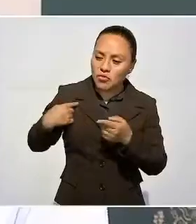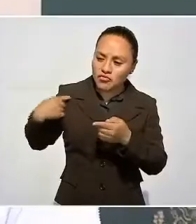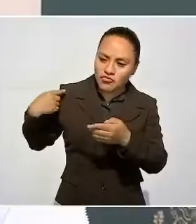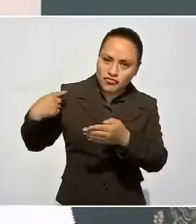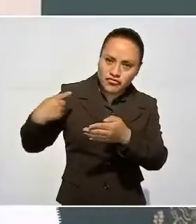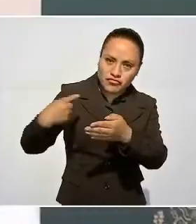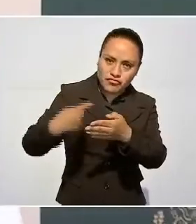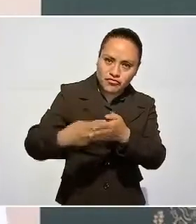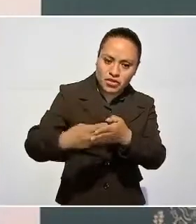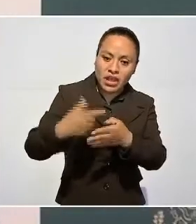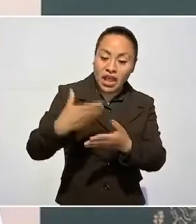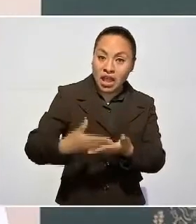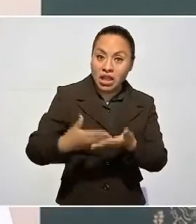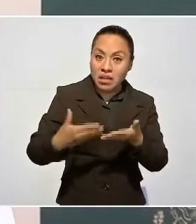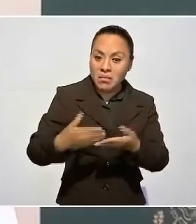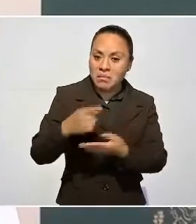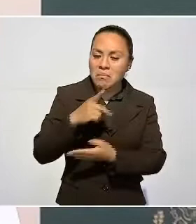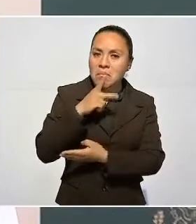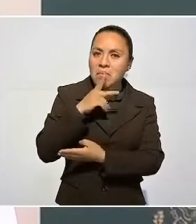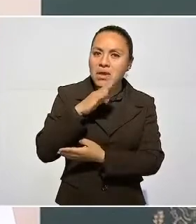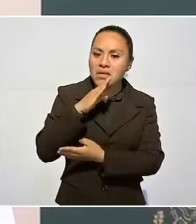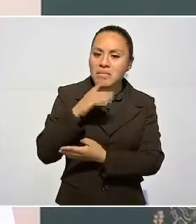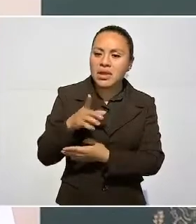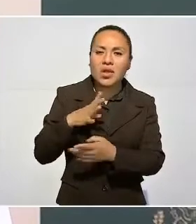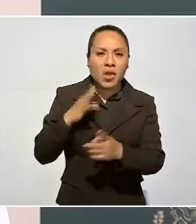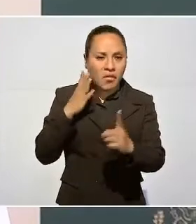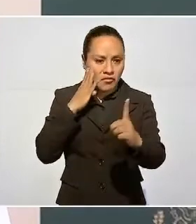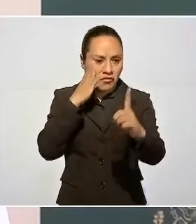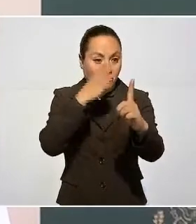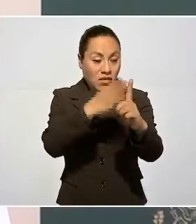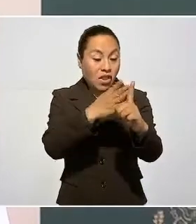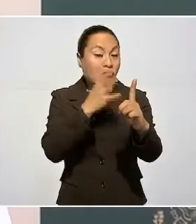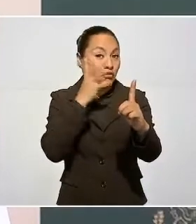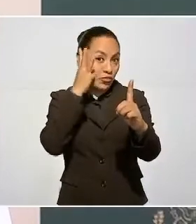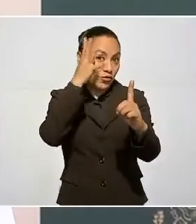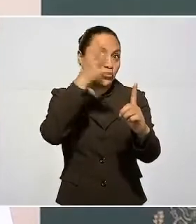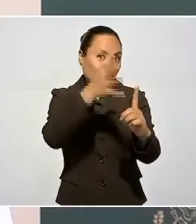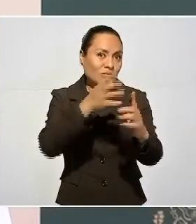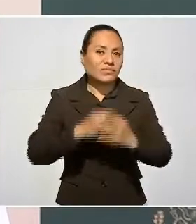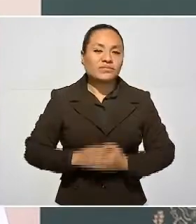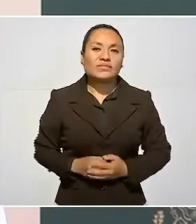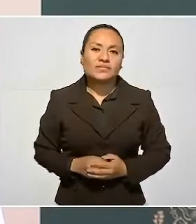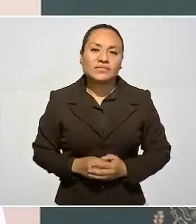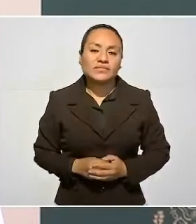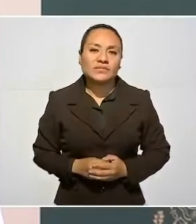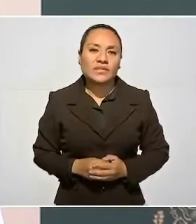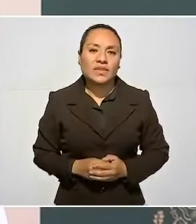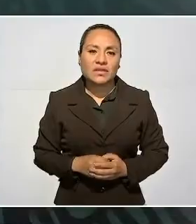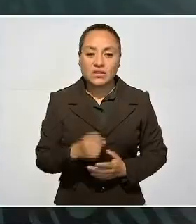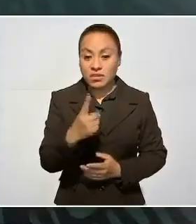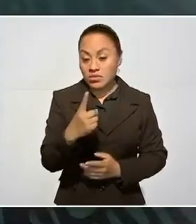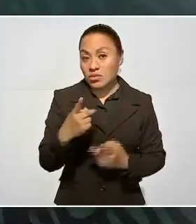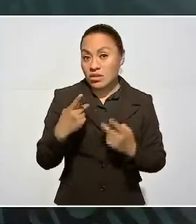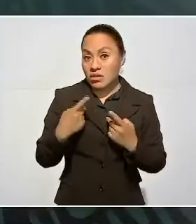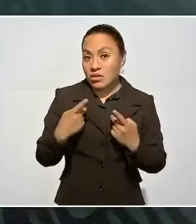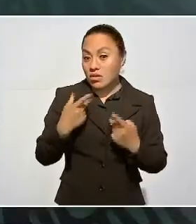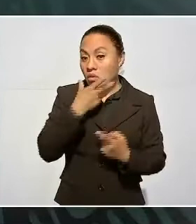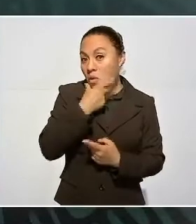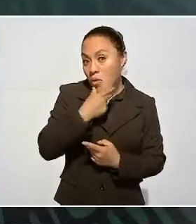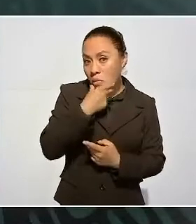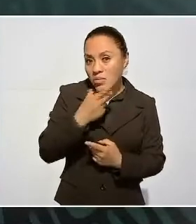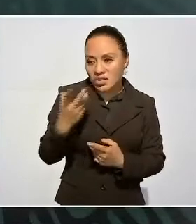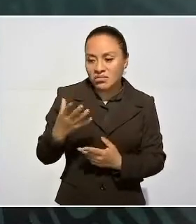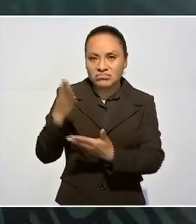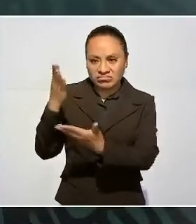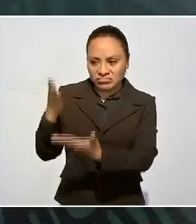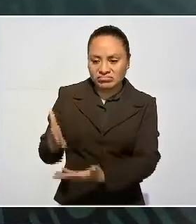madres y padres de un destino común. Si alguien, si una figura, si un hombre encarna